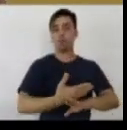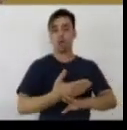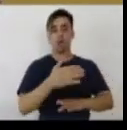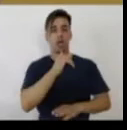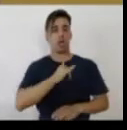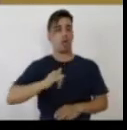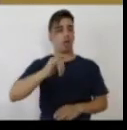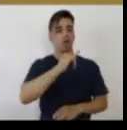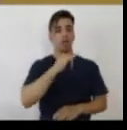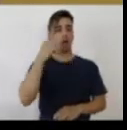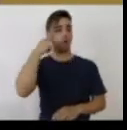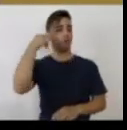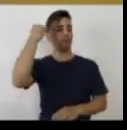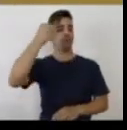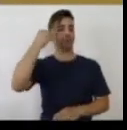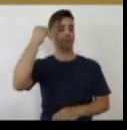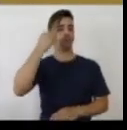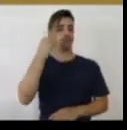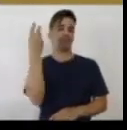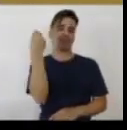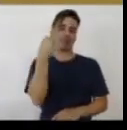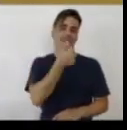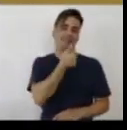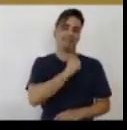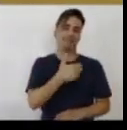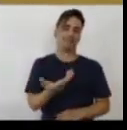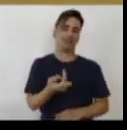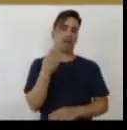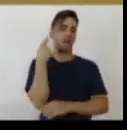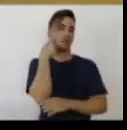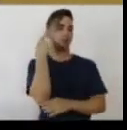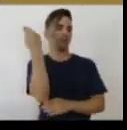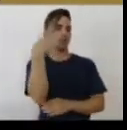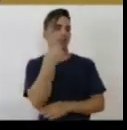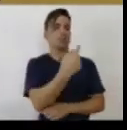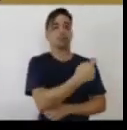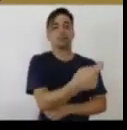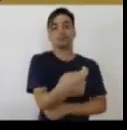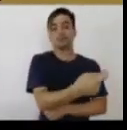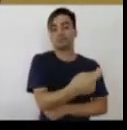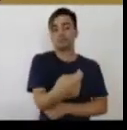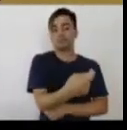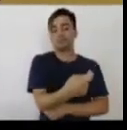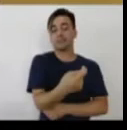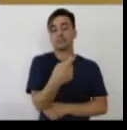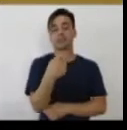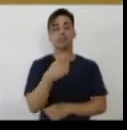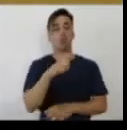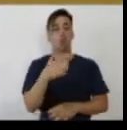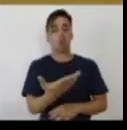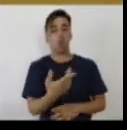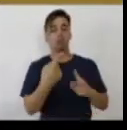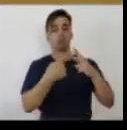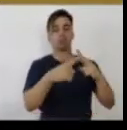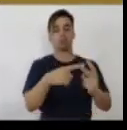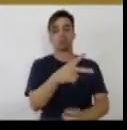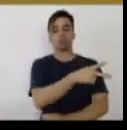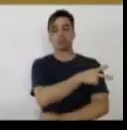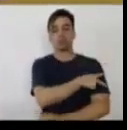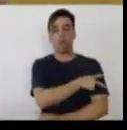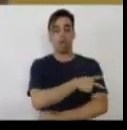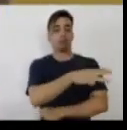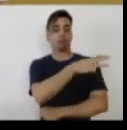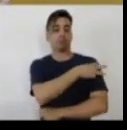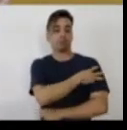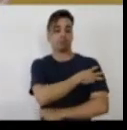analogía, poder enseñar cómo se resuelve en la secundaria básica y en otros niveles,